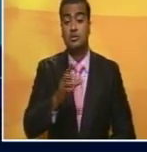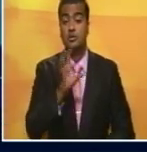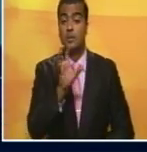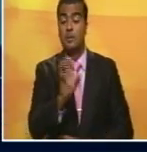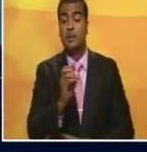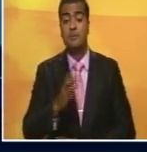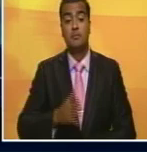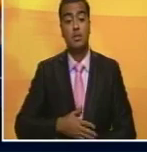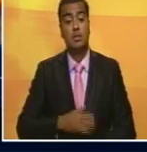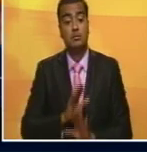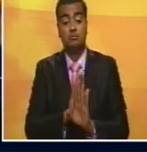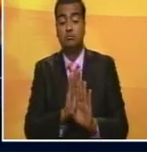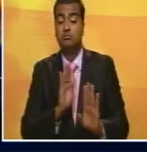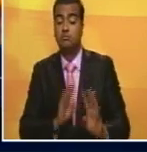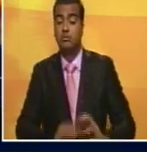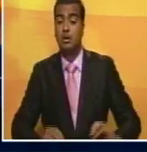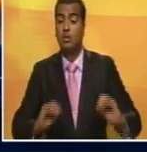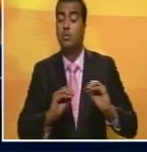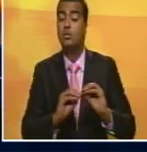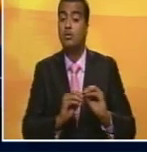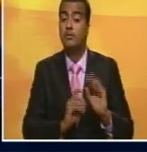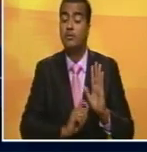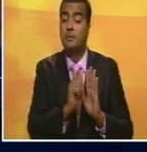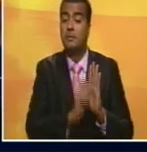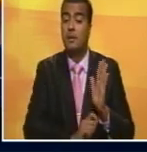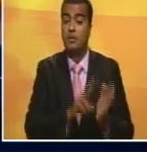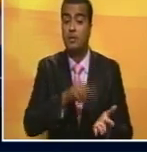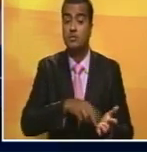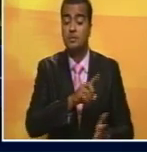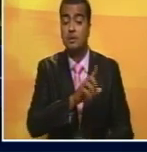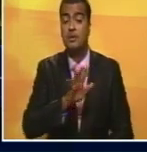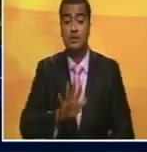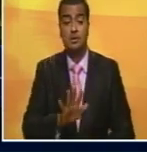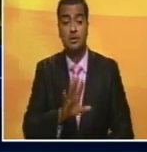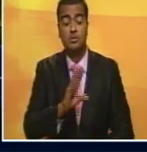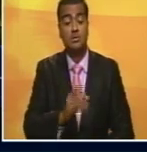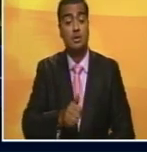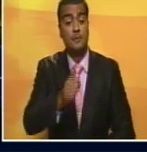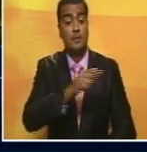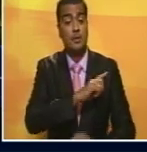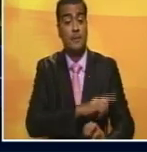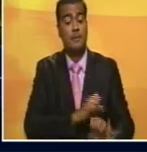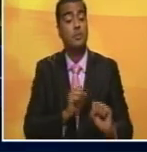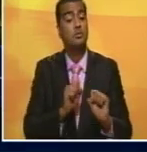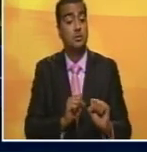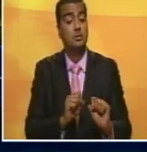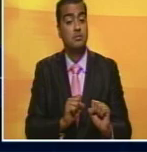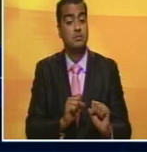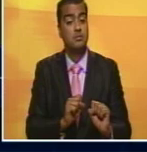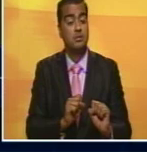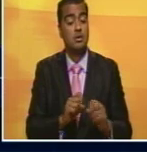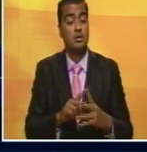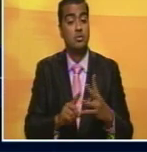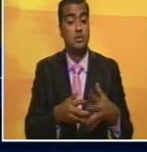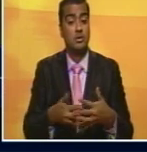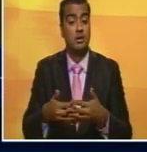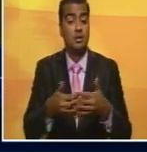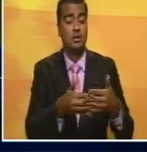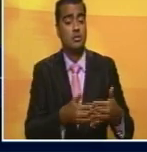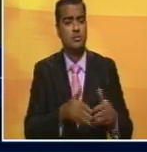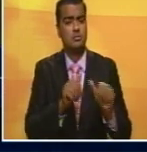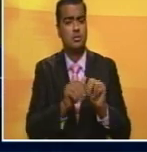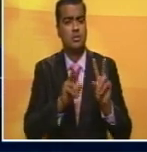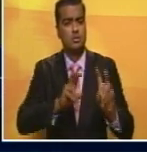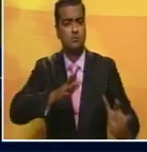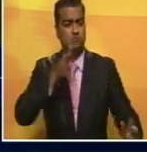podría retirarse del acuerdo nuclear firmado en 2015 con 6 grandes potencias en caso de que Estados Unidos imponga